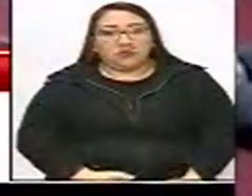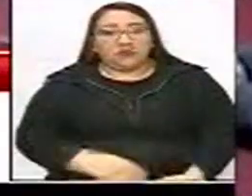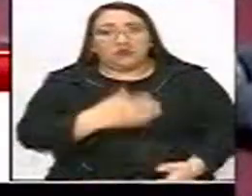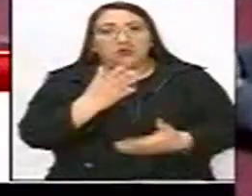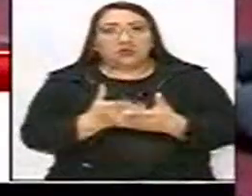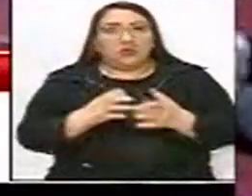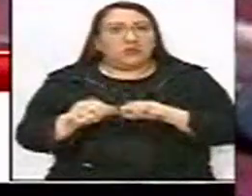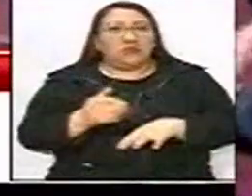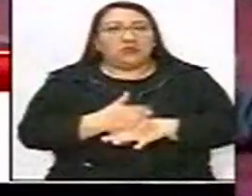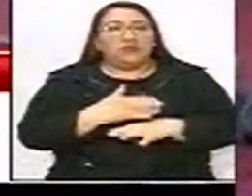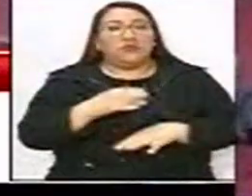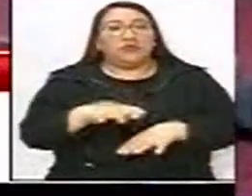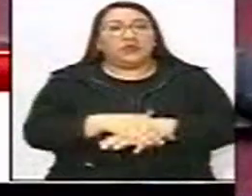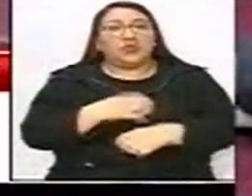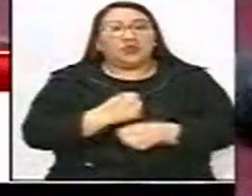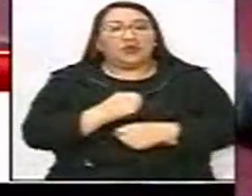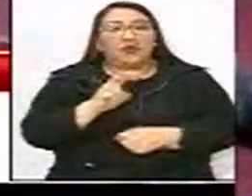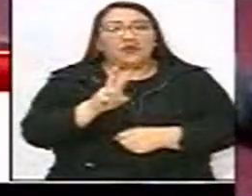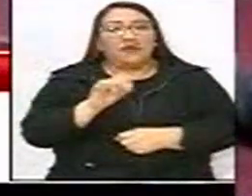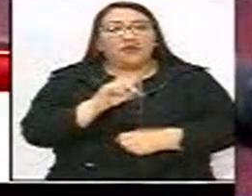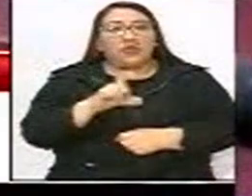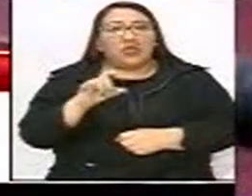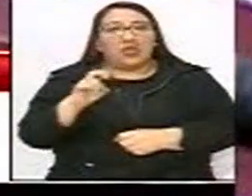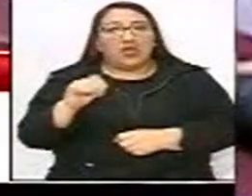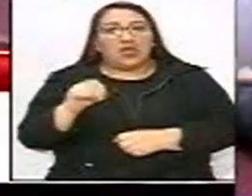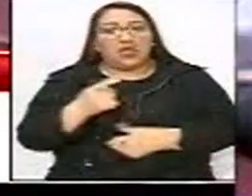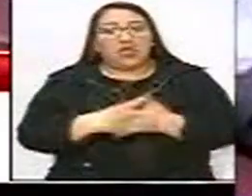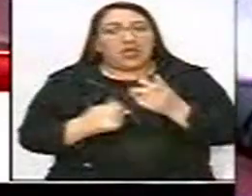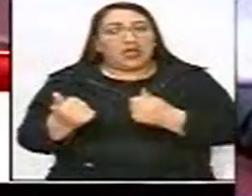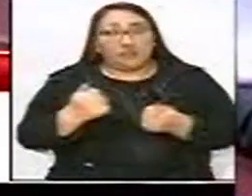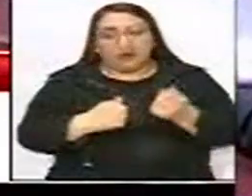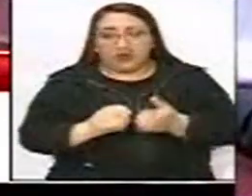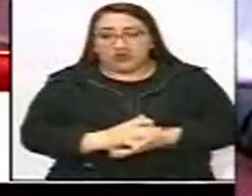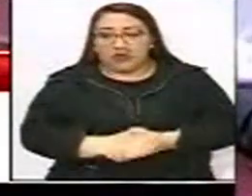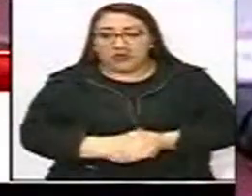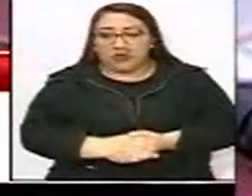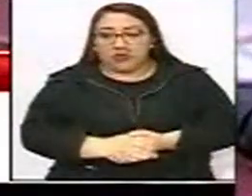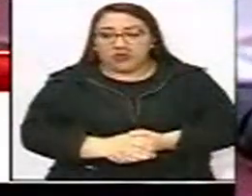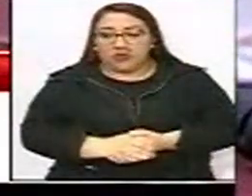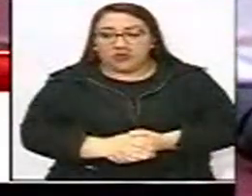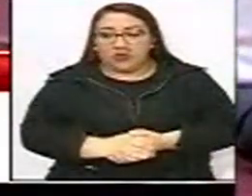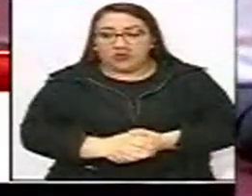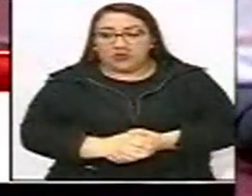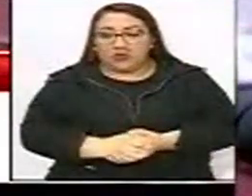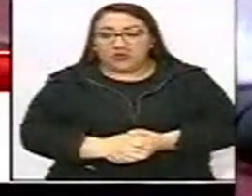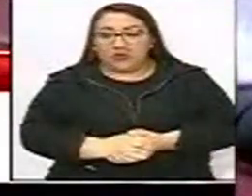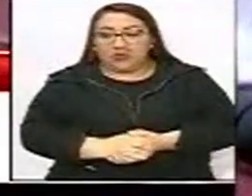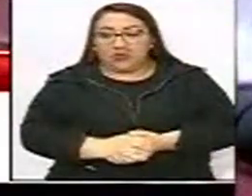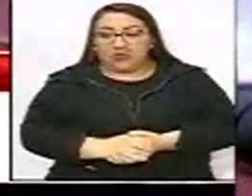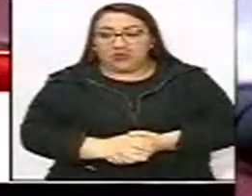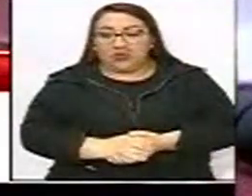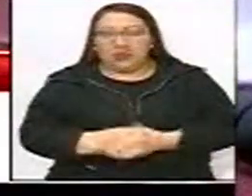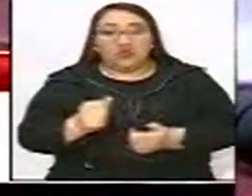generado la gestión Villarán, en que administrativamente genera multas por